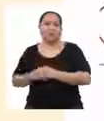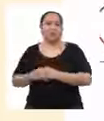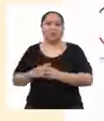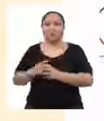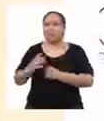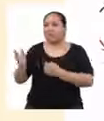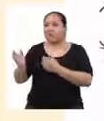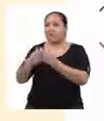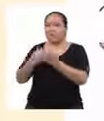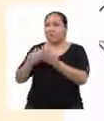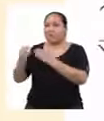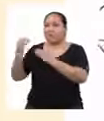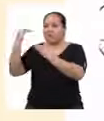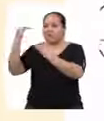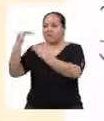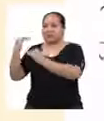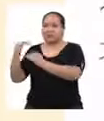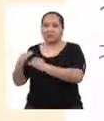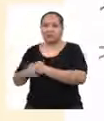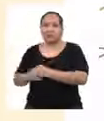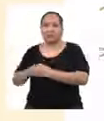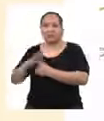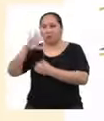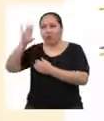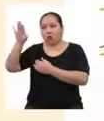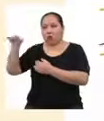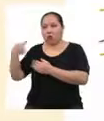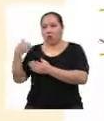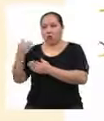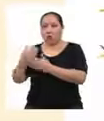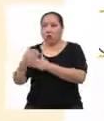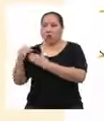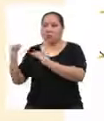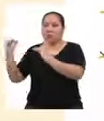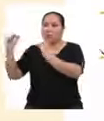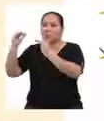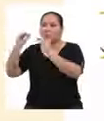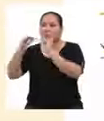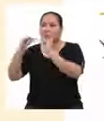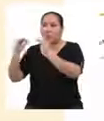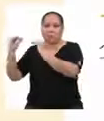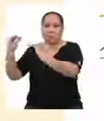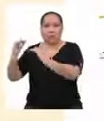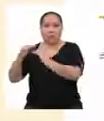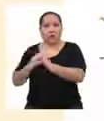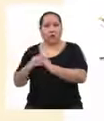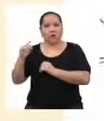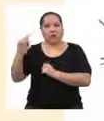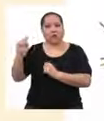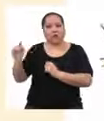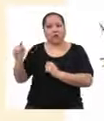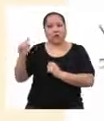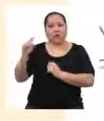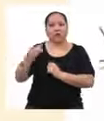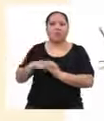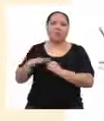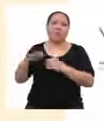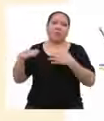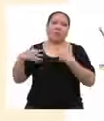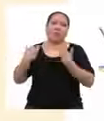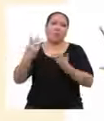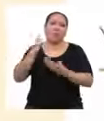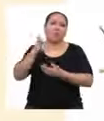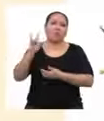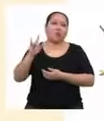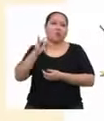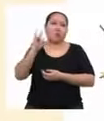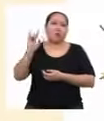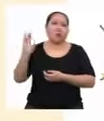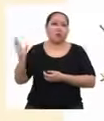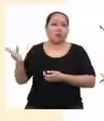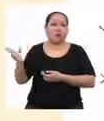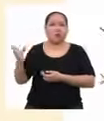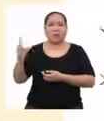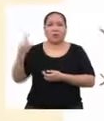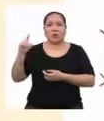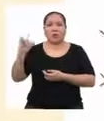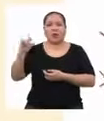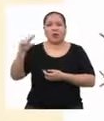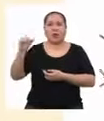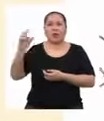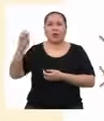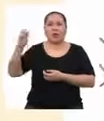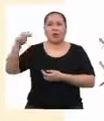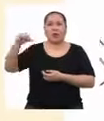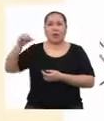no importa. Todos se consideran del mismo nivel, por lo tanto, podemos utilizar un diagrama de